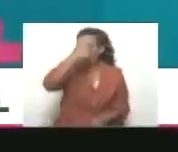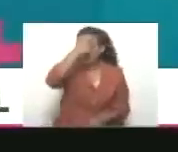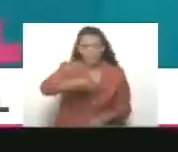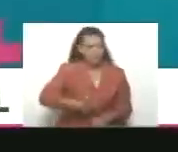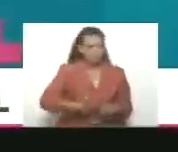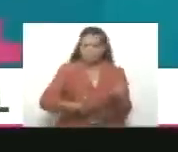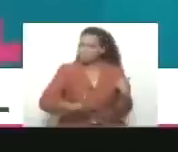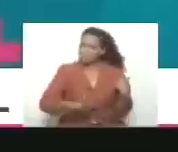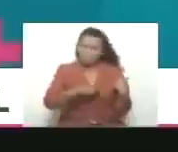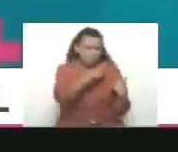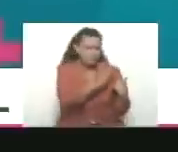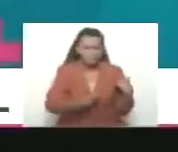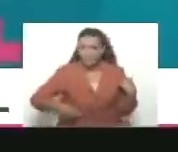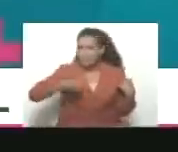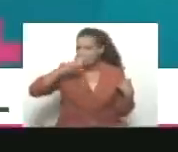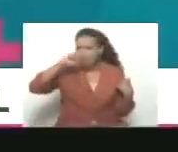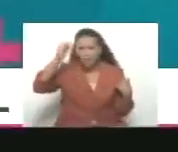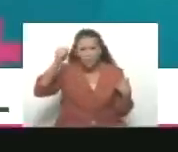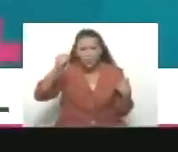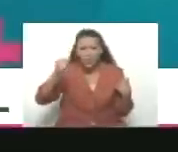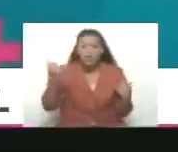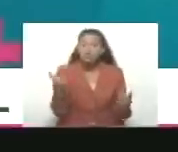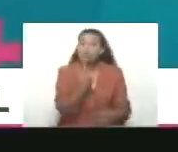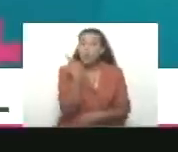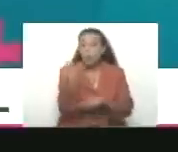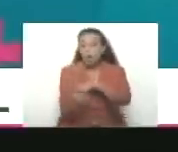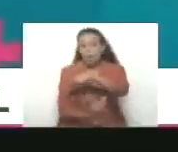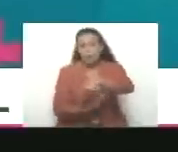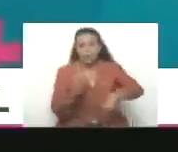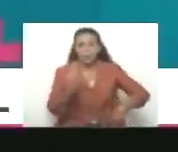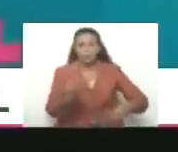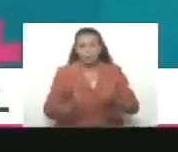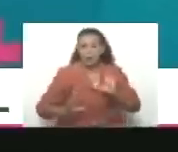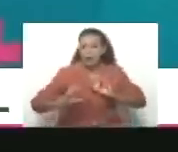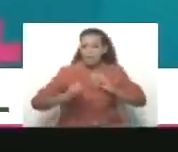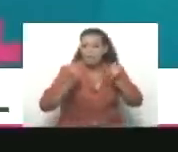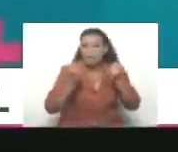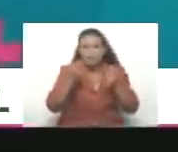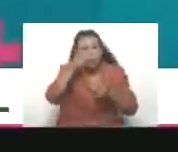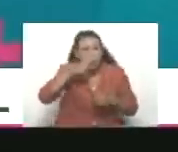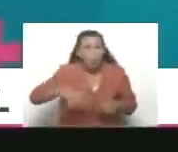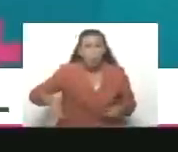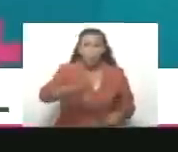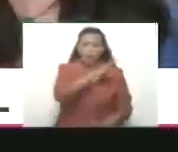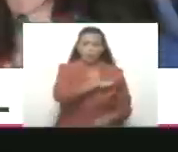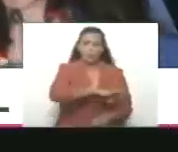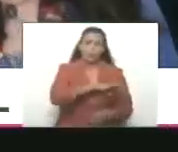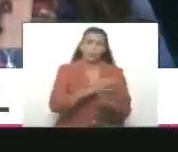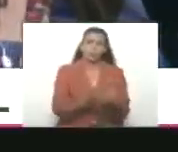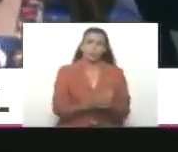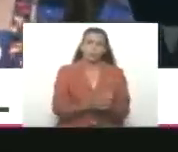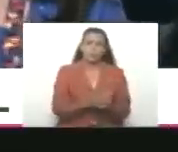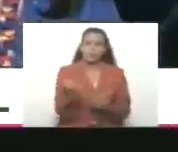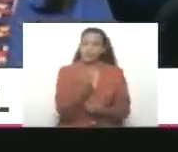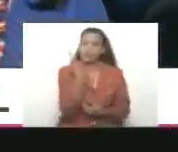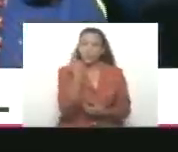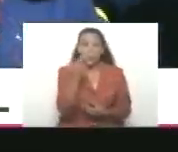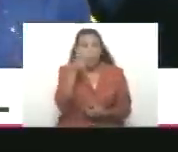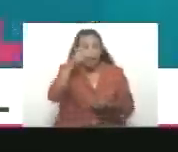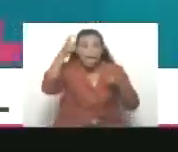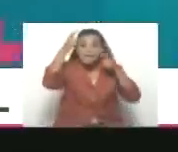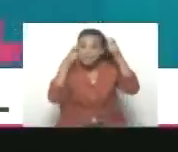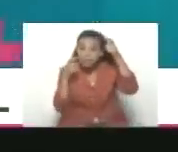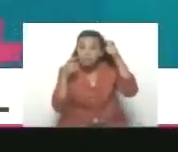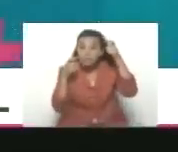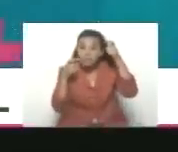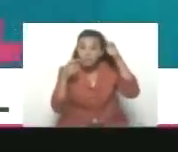no es evolución es una fuerza social cultural espiritual el